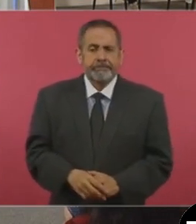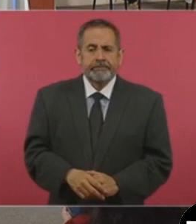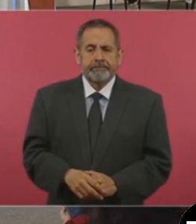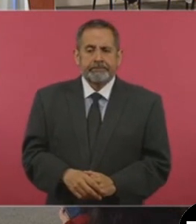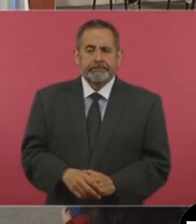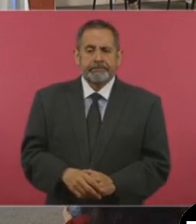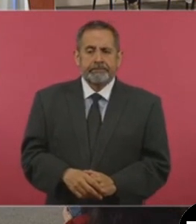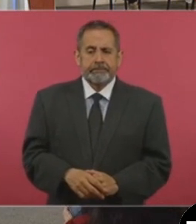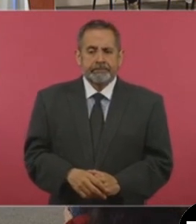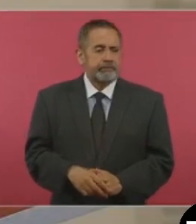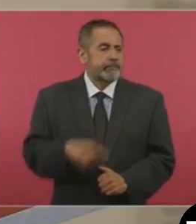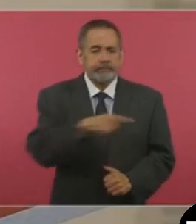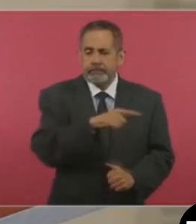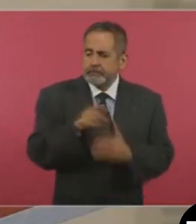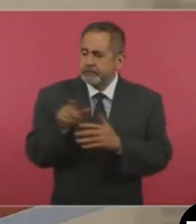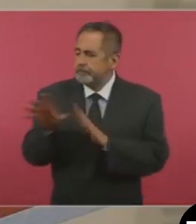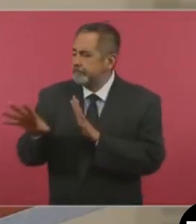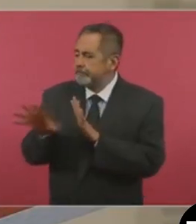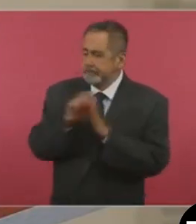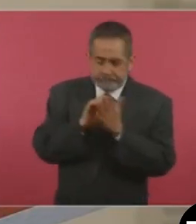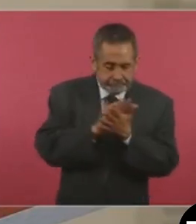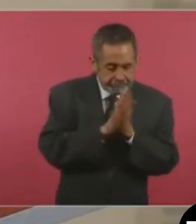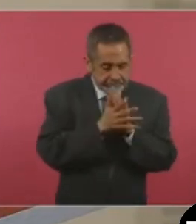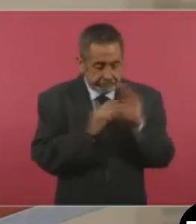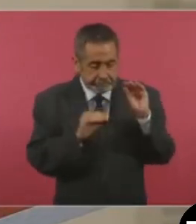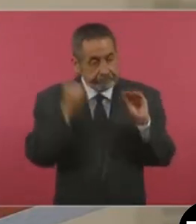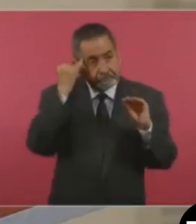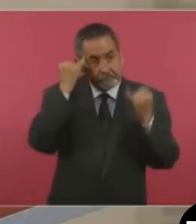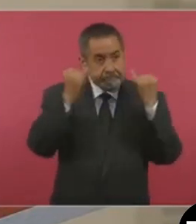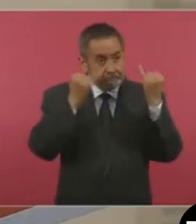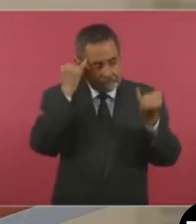¿Por qué tienen ellos que hacer esto?